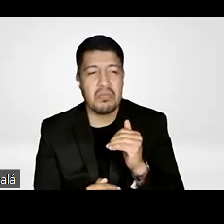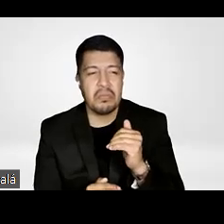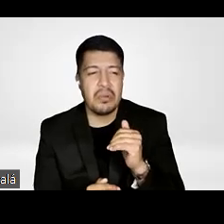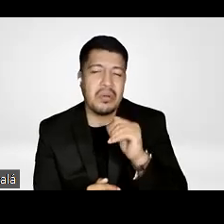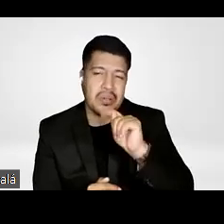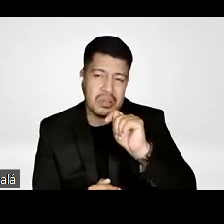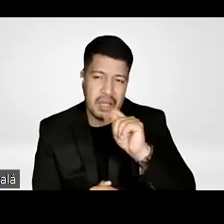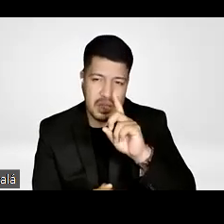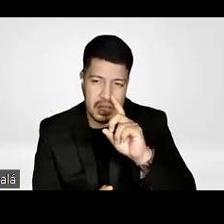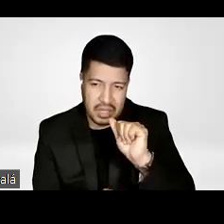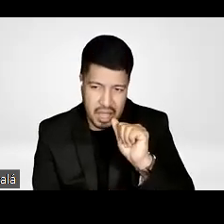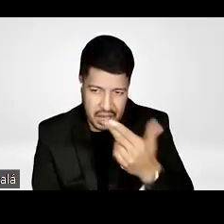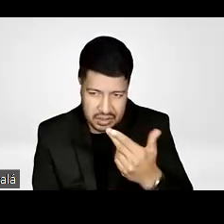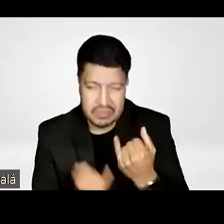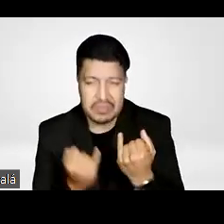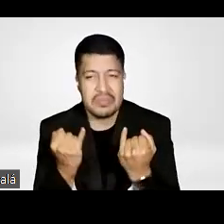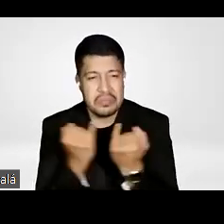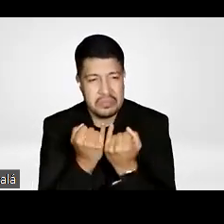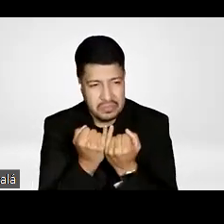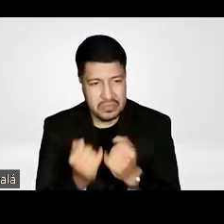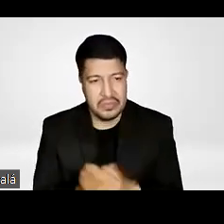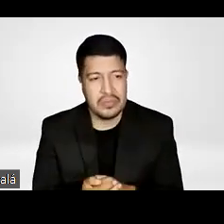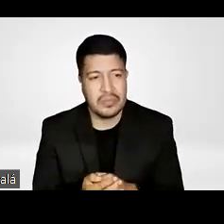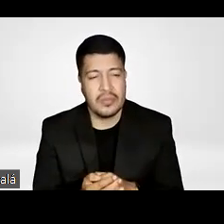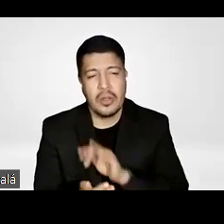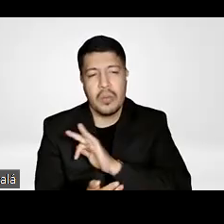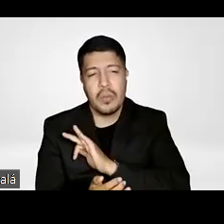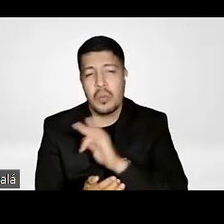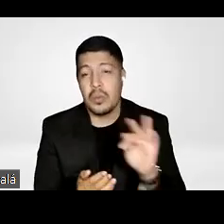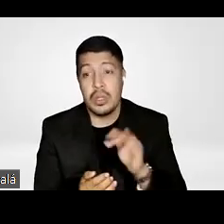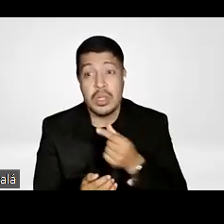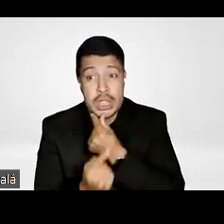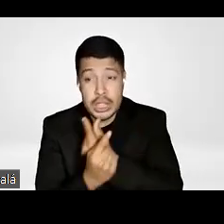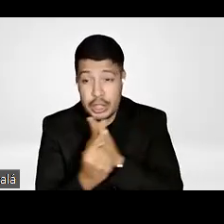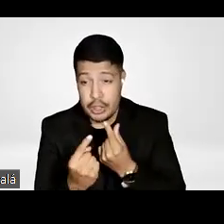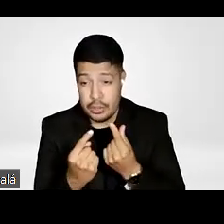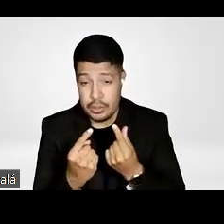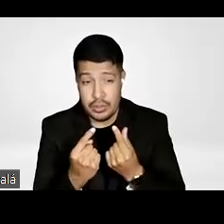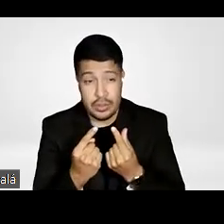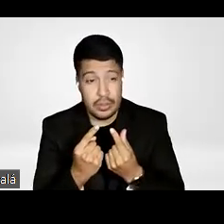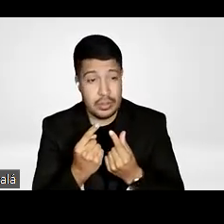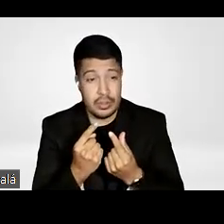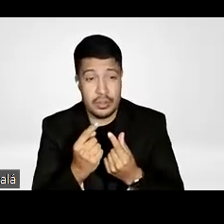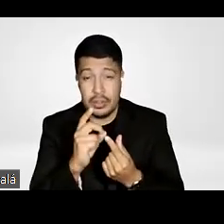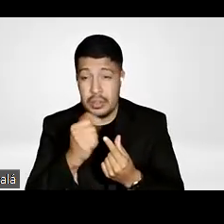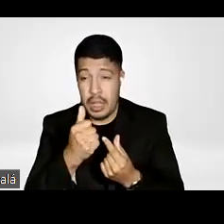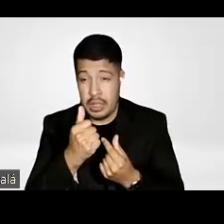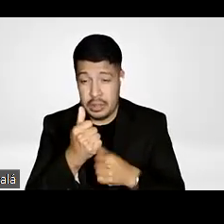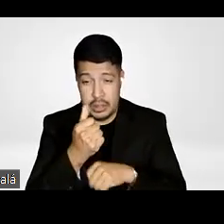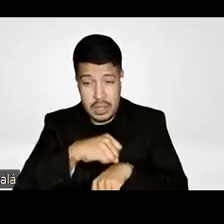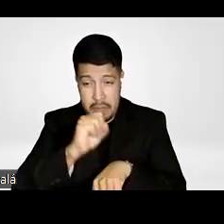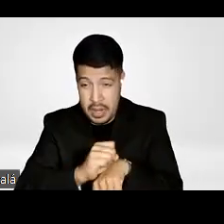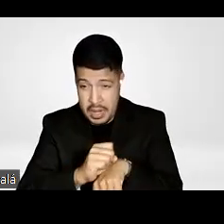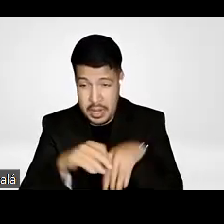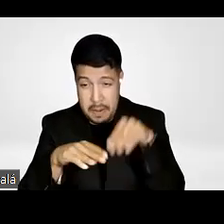hiperactividad. 1/3 de los prematuros menores de 3 semanas de gestación presentan alteraciones del lenguaje y 1/3 de los prematuros